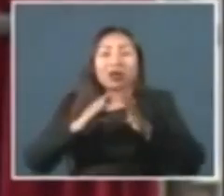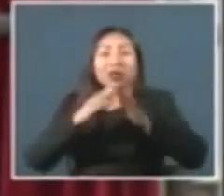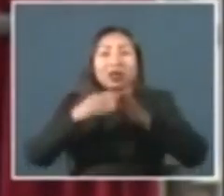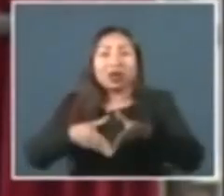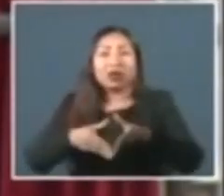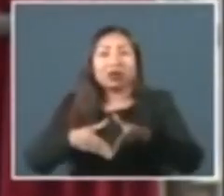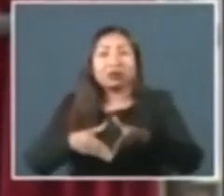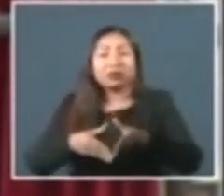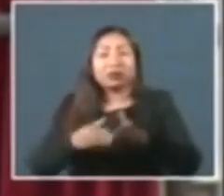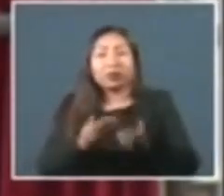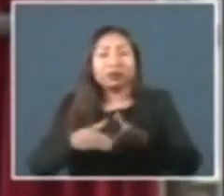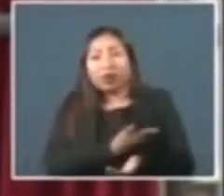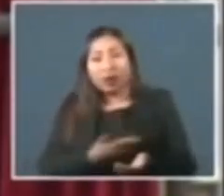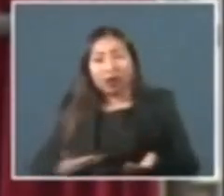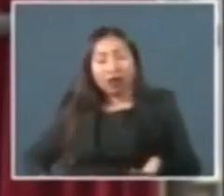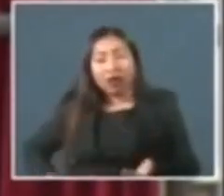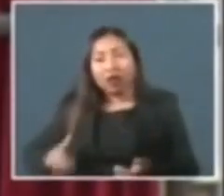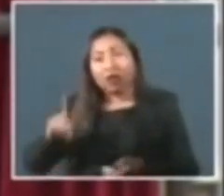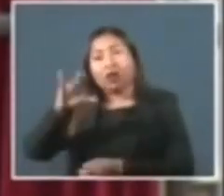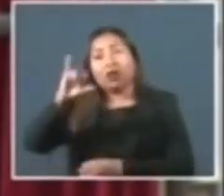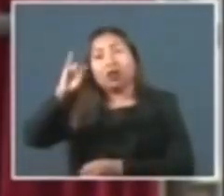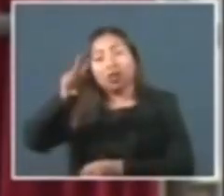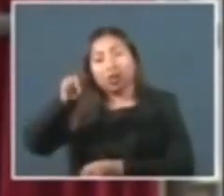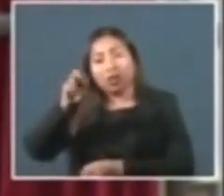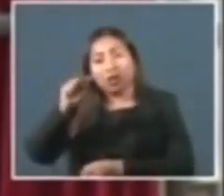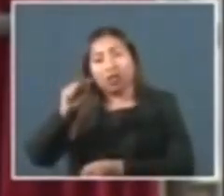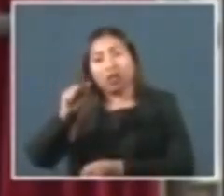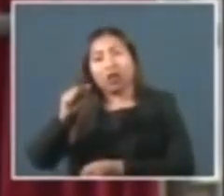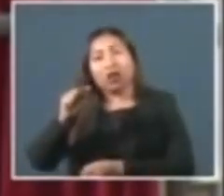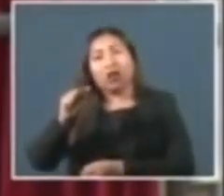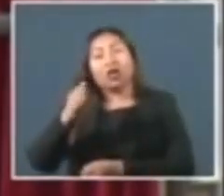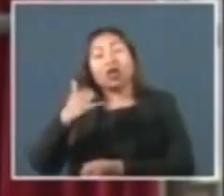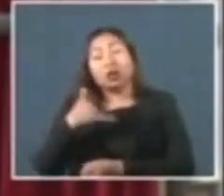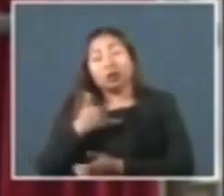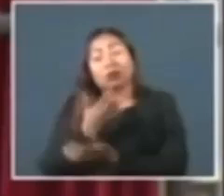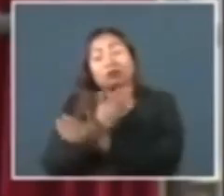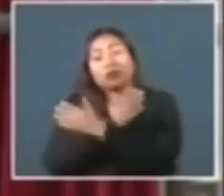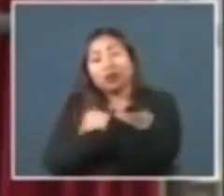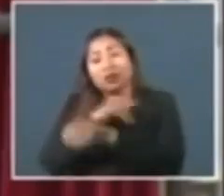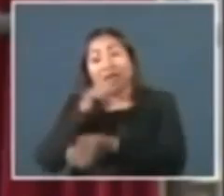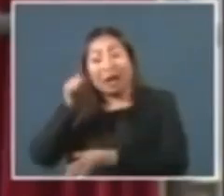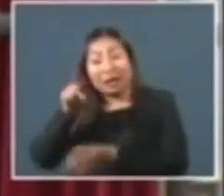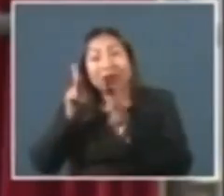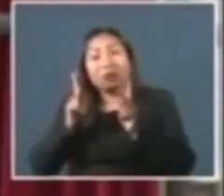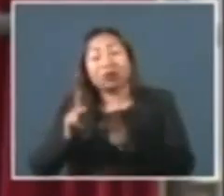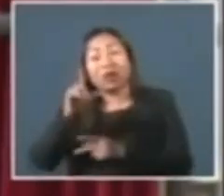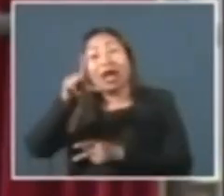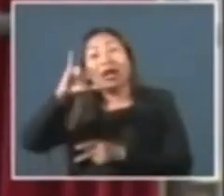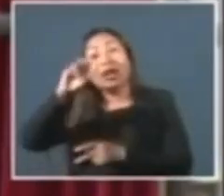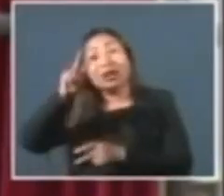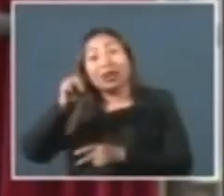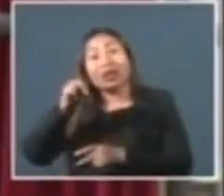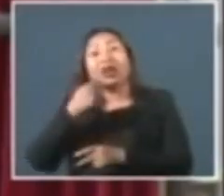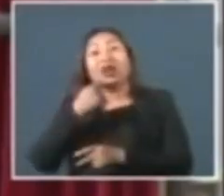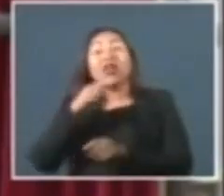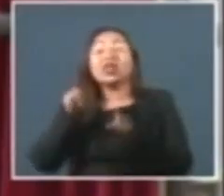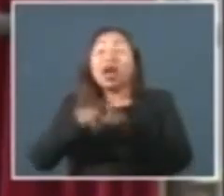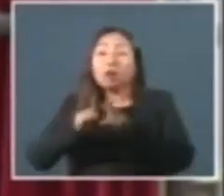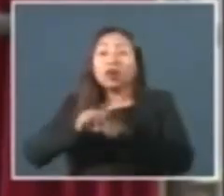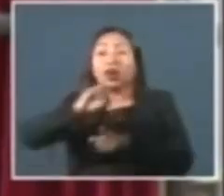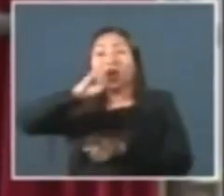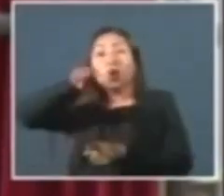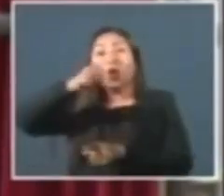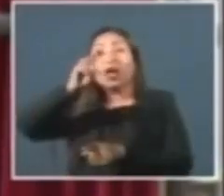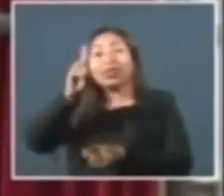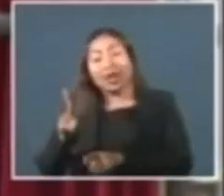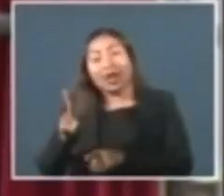la presidenta Lina González, que tengo que felicitarla por su trabajo, y tengo que felicitar el trabajo que hizo Juan Diego Vázquez, y tengo